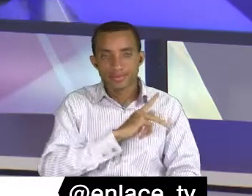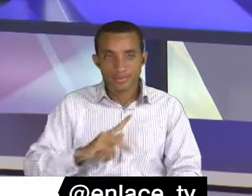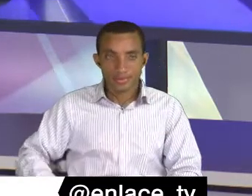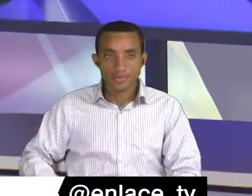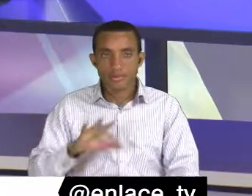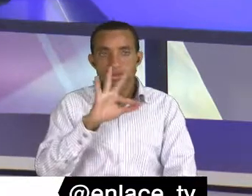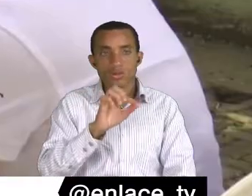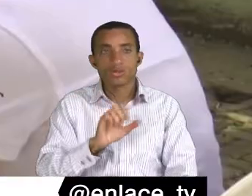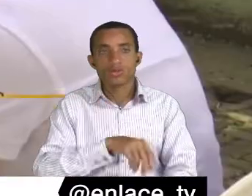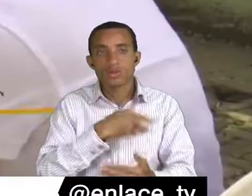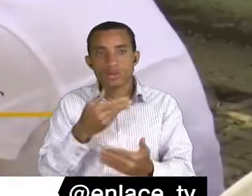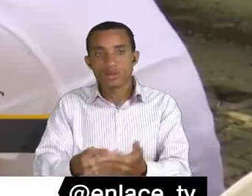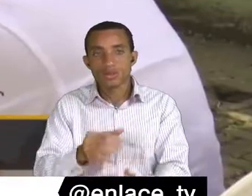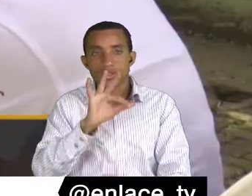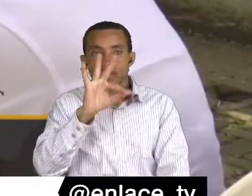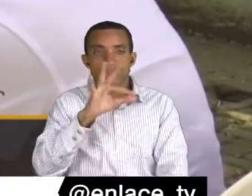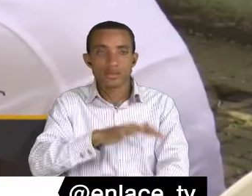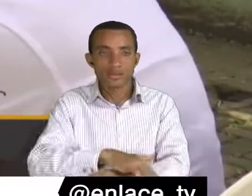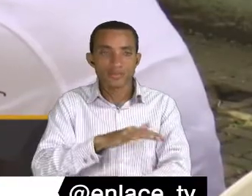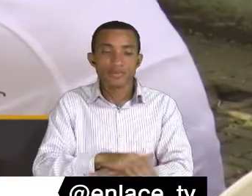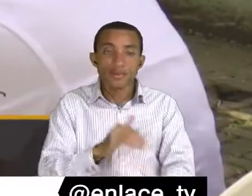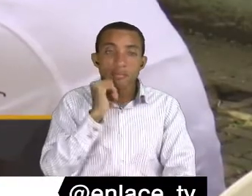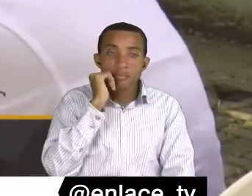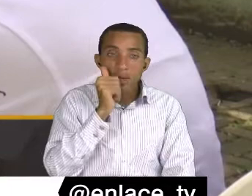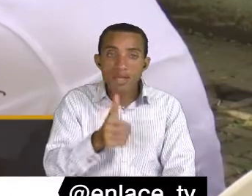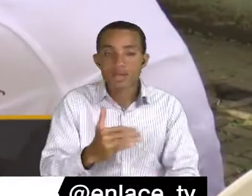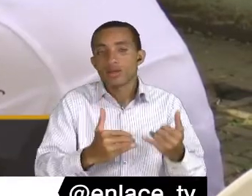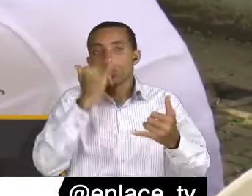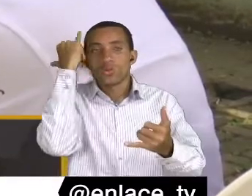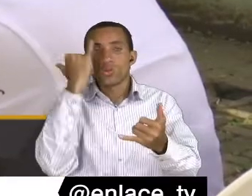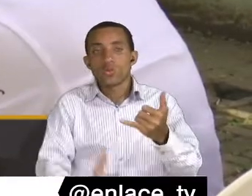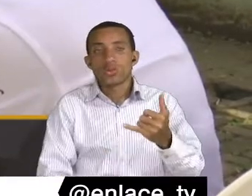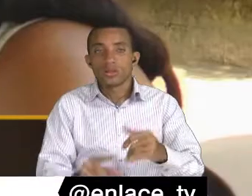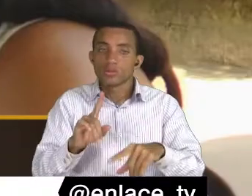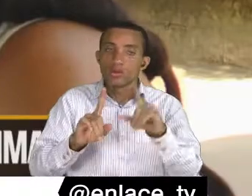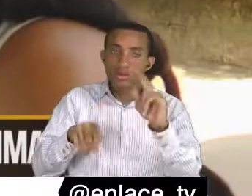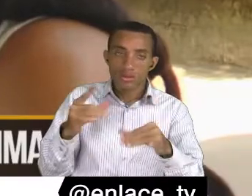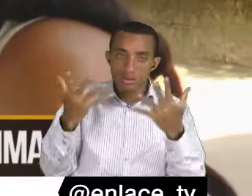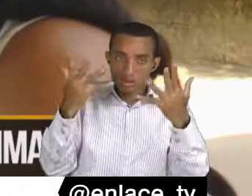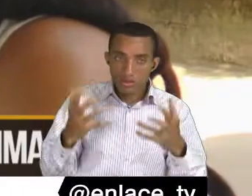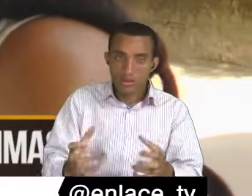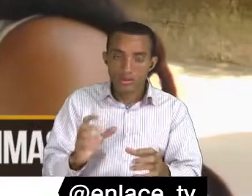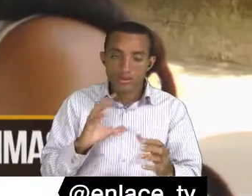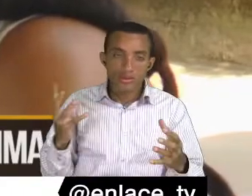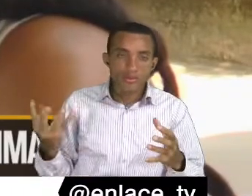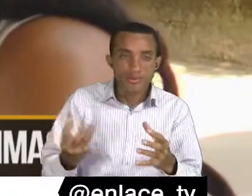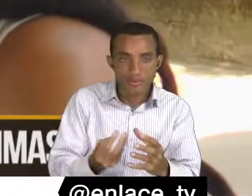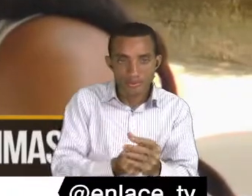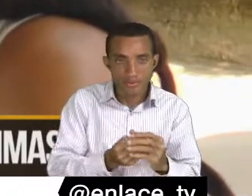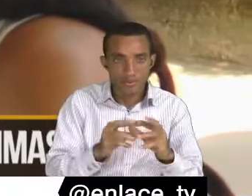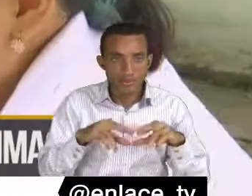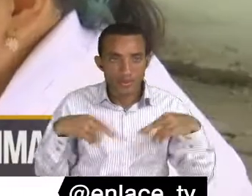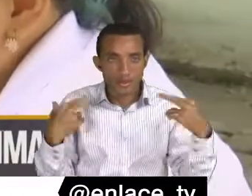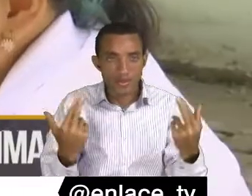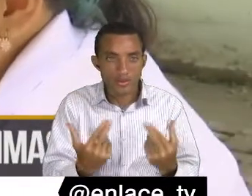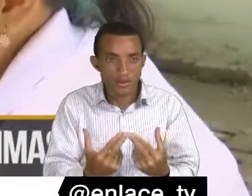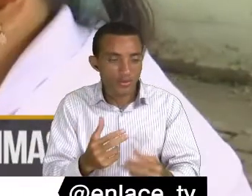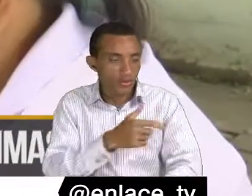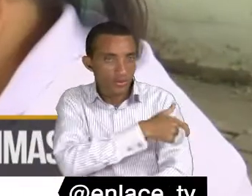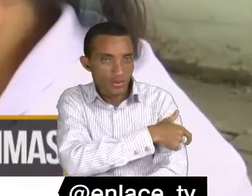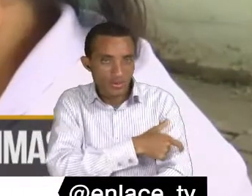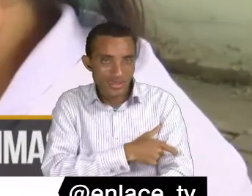tarde. Hasta mañana habrá plazo para que aquellas personas que quieran inscribirse para integrar la mesa de participación donde las víctimas tendrán